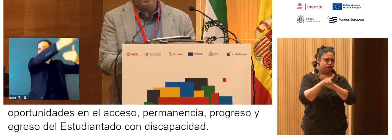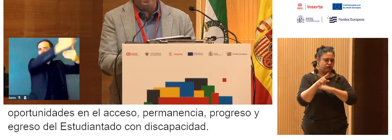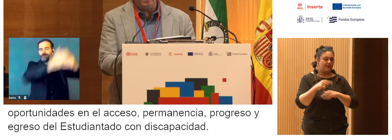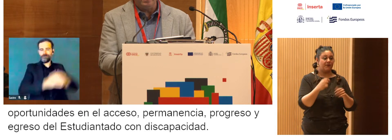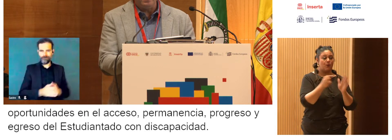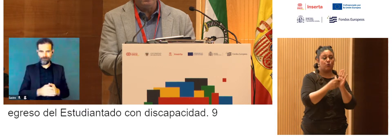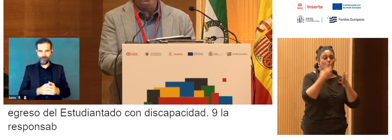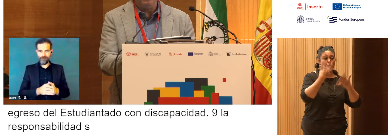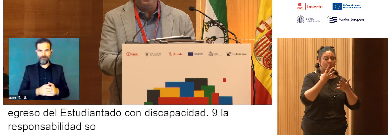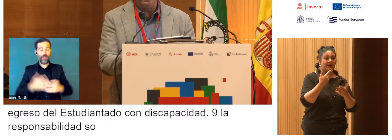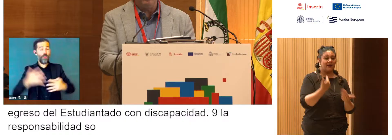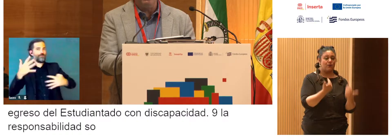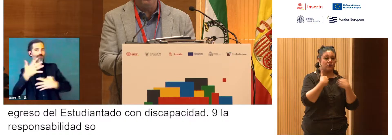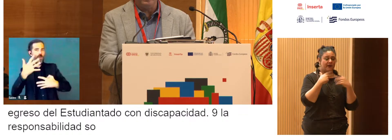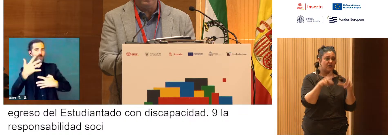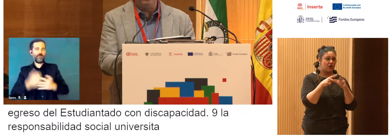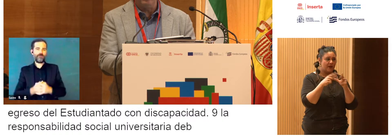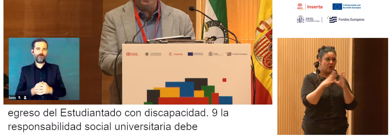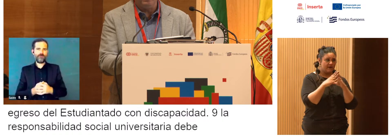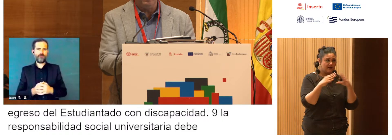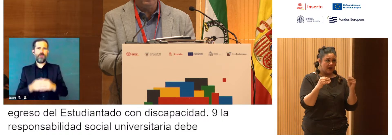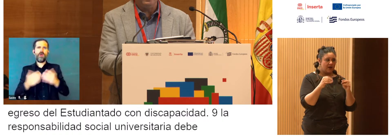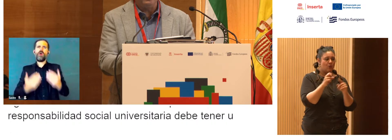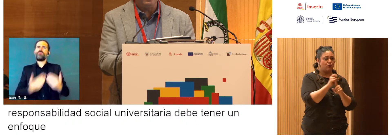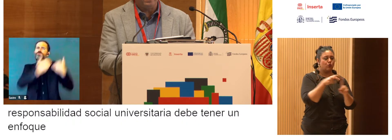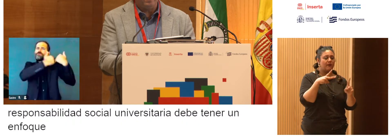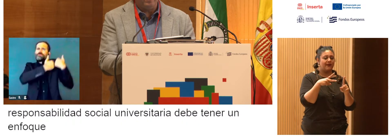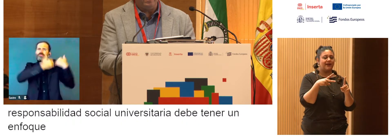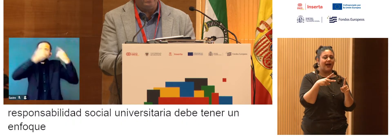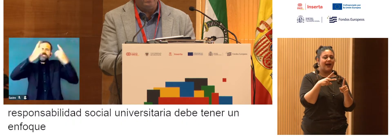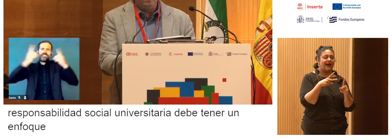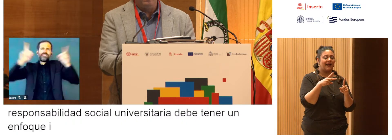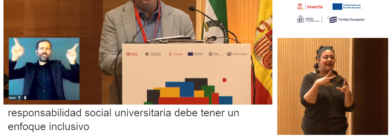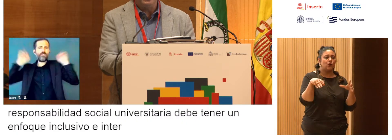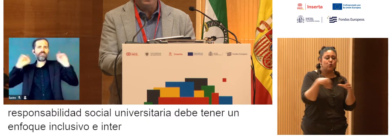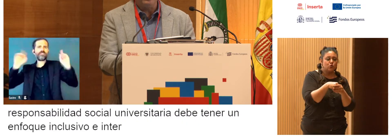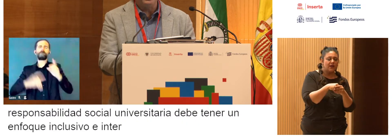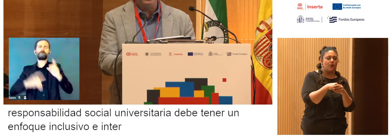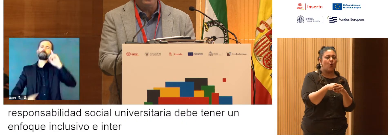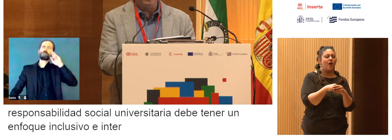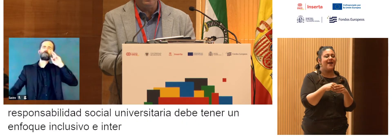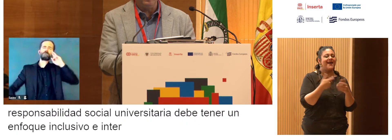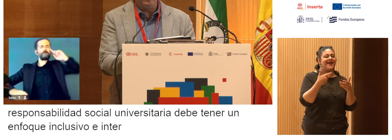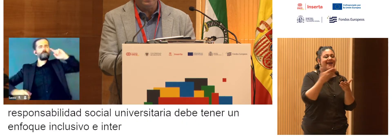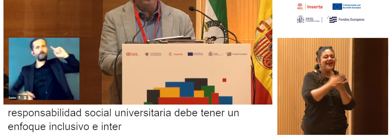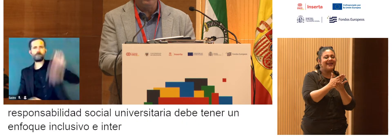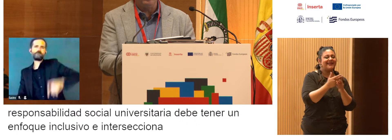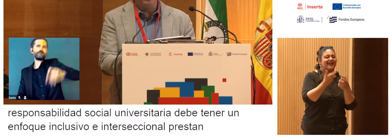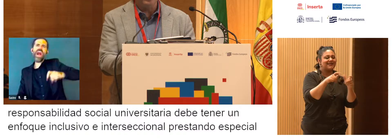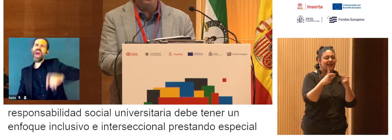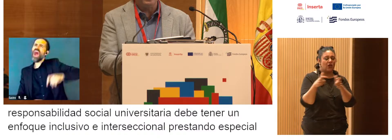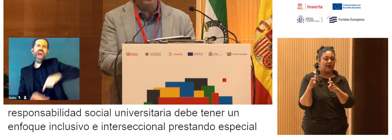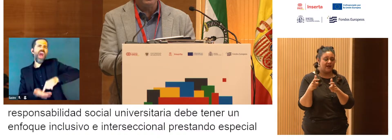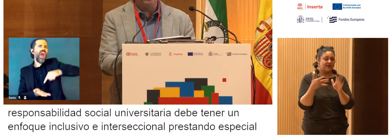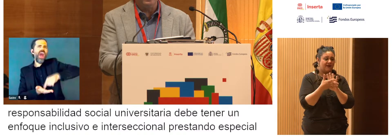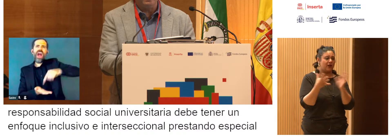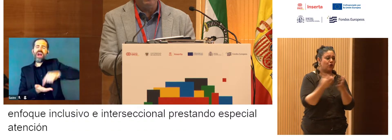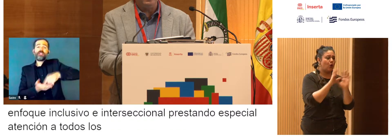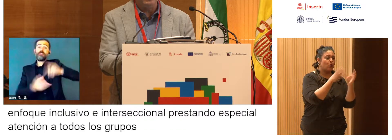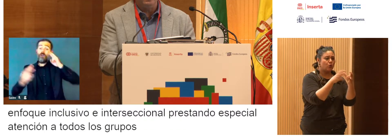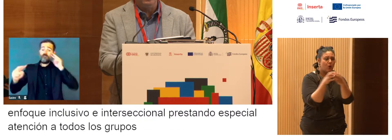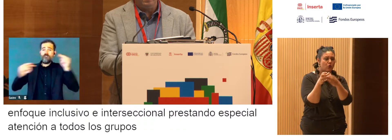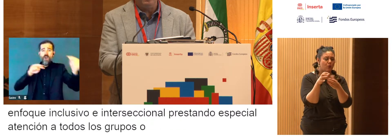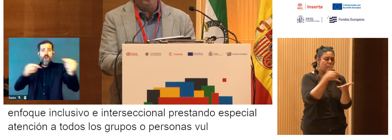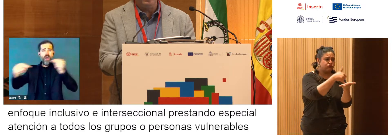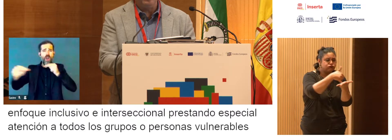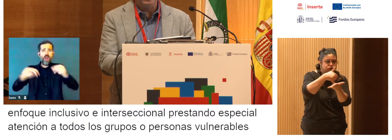social universitaria debe tener un enfoque inclusivo e interseccional, prestando especial atención a todos los grupos o personas